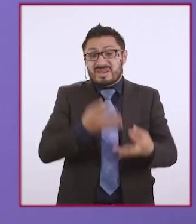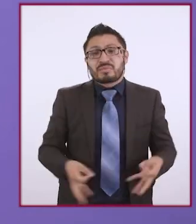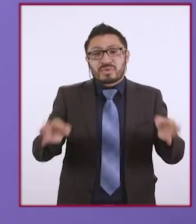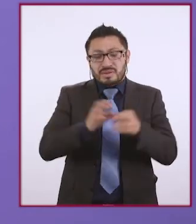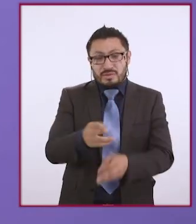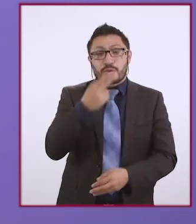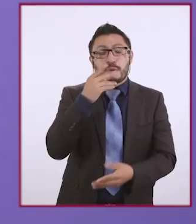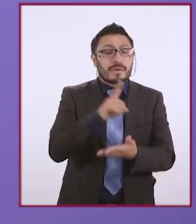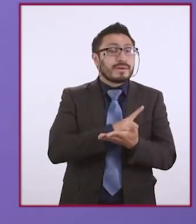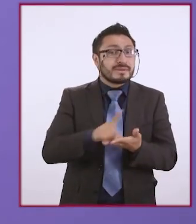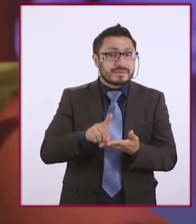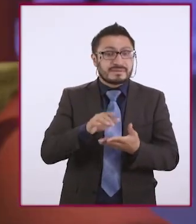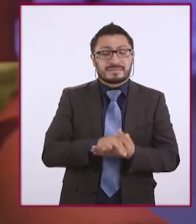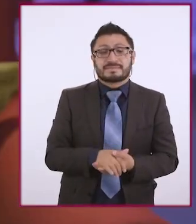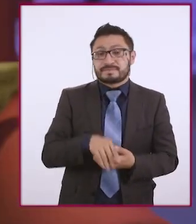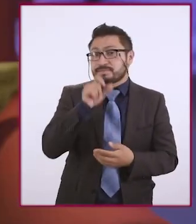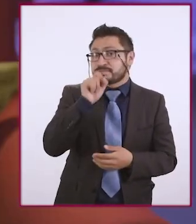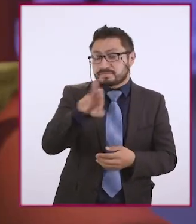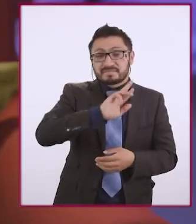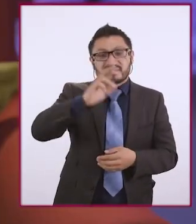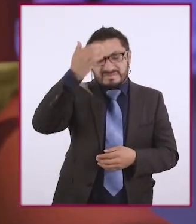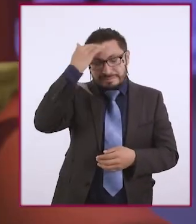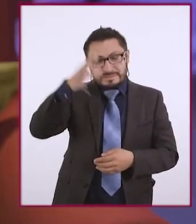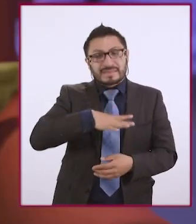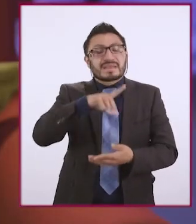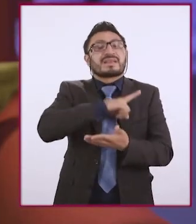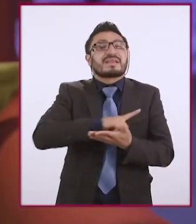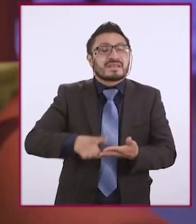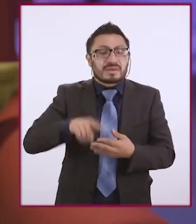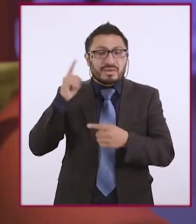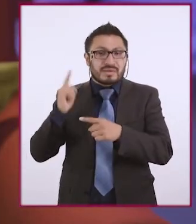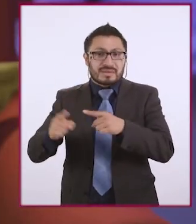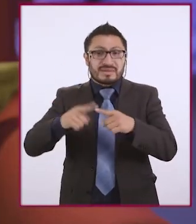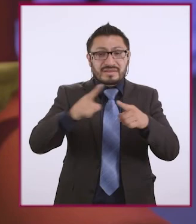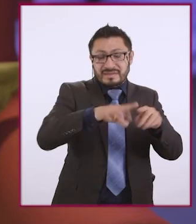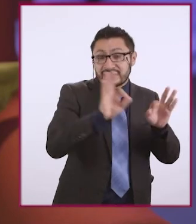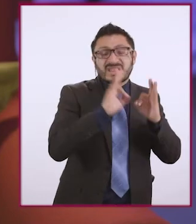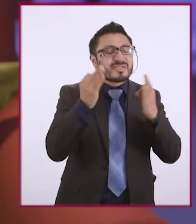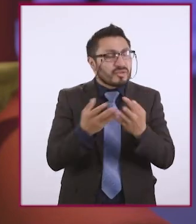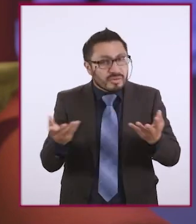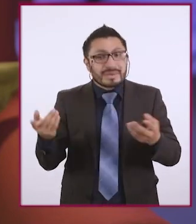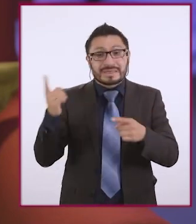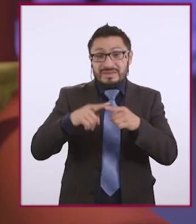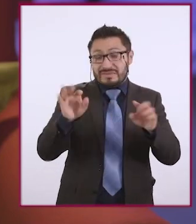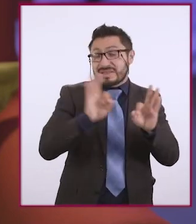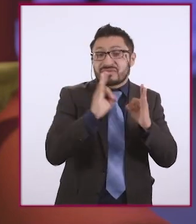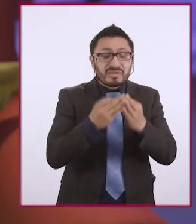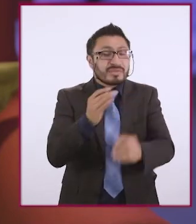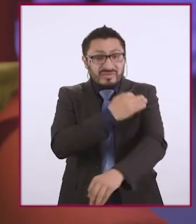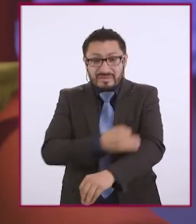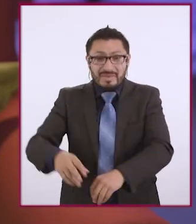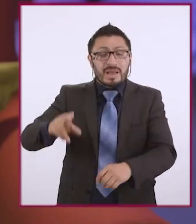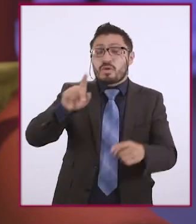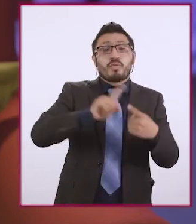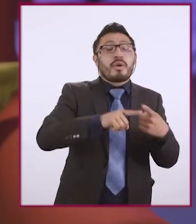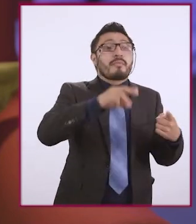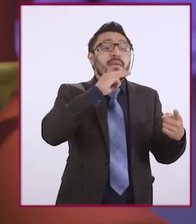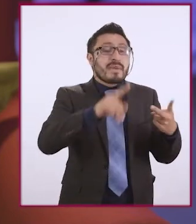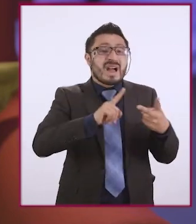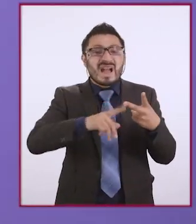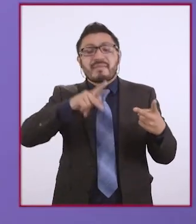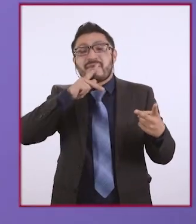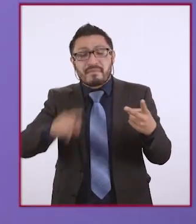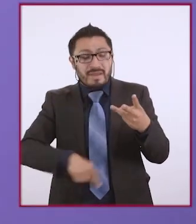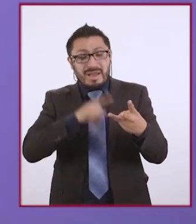de ejercer nuestros derechos. También reconoce la existencia de diversos modelos de familias, no solo donde exista una mamá, un papá y las